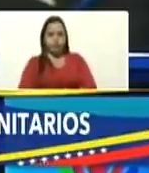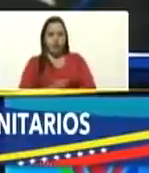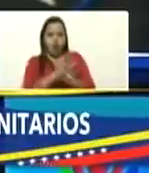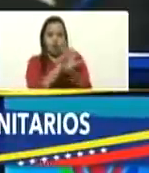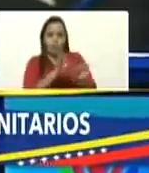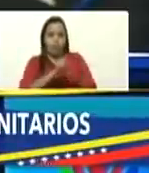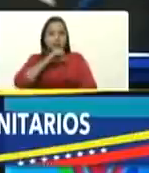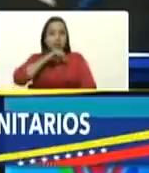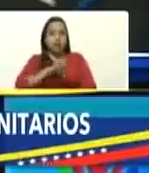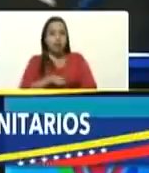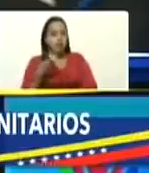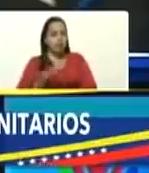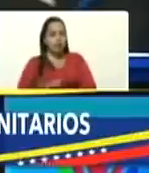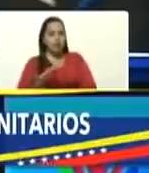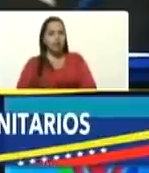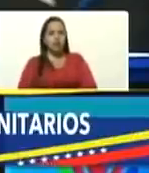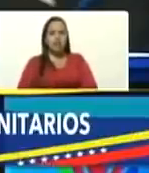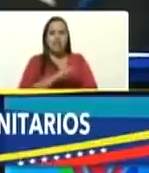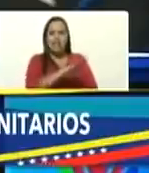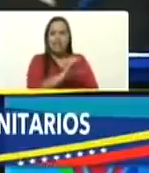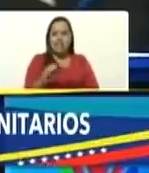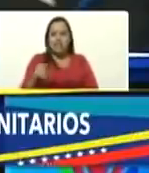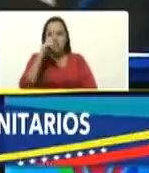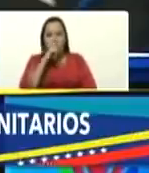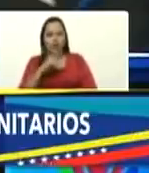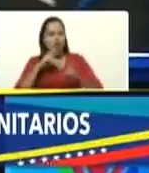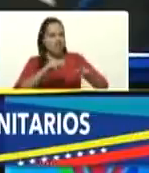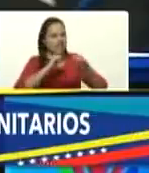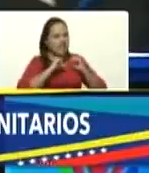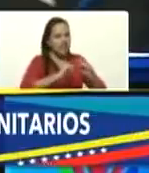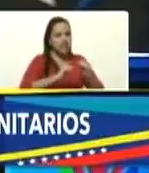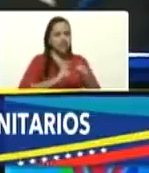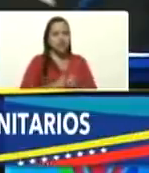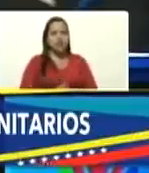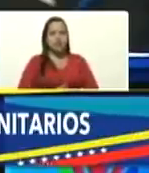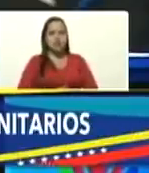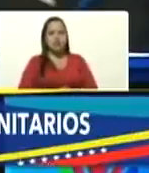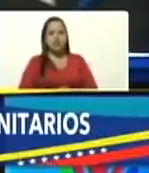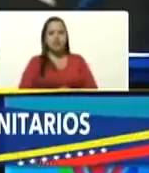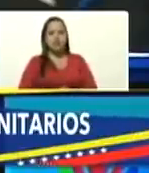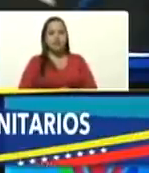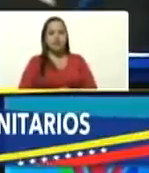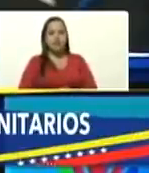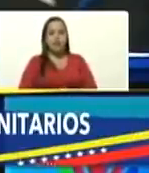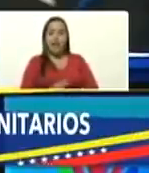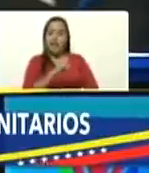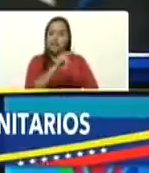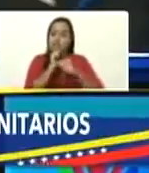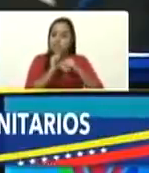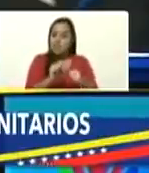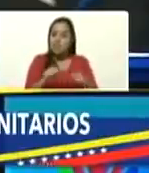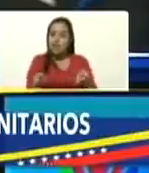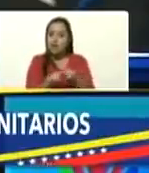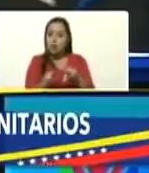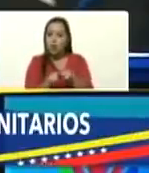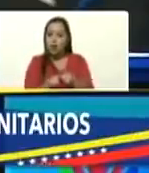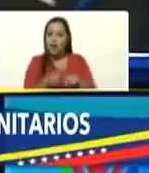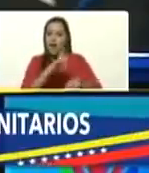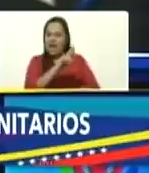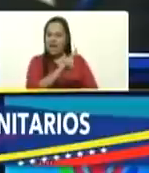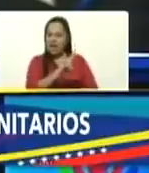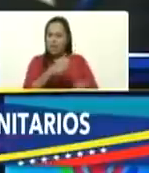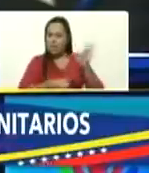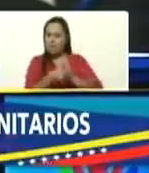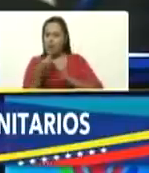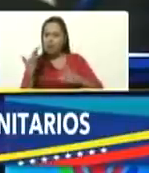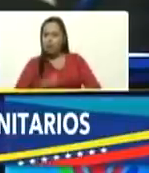nuestra historia. 500 años de resistencia. Y ahora la resistencia como la R fundamental que